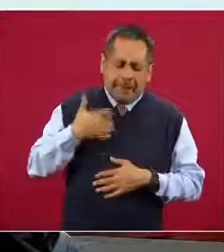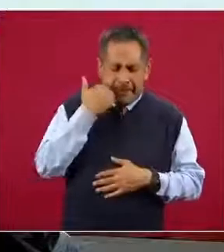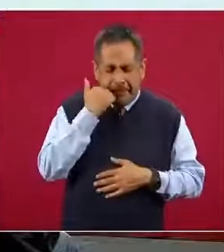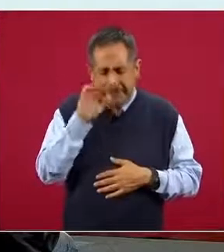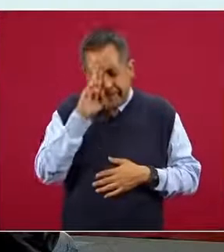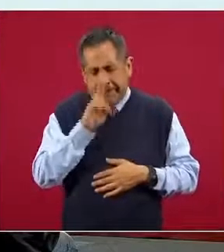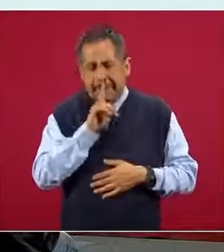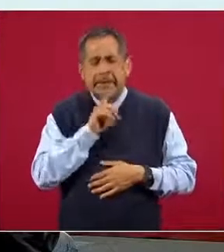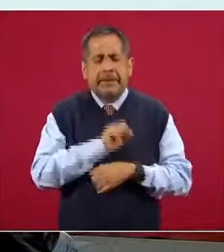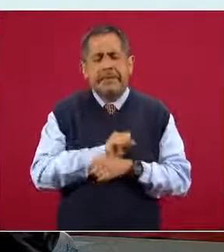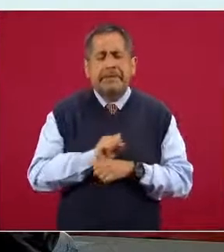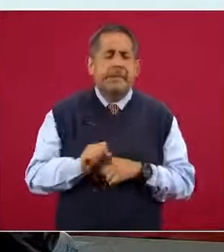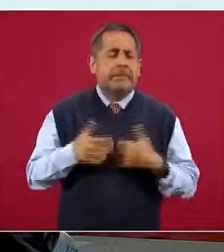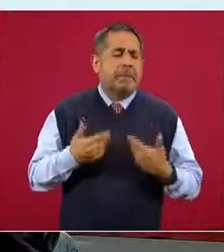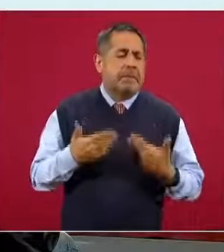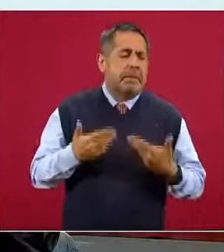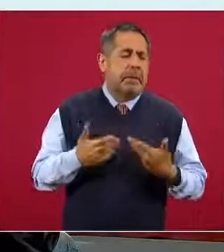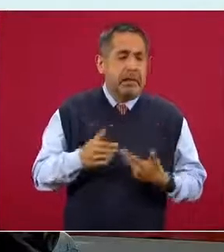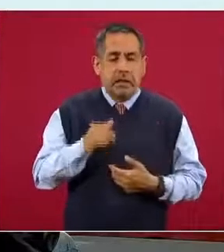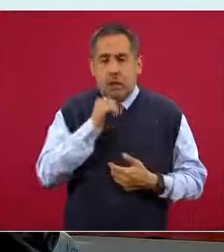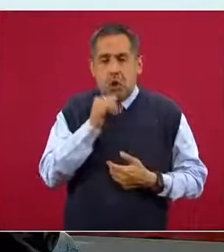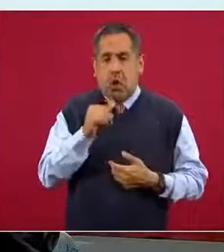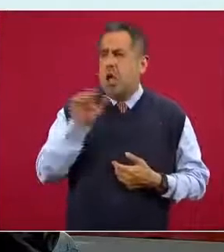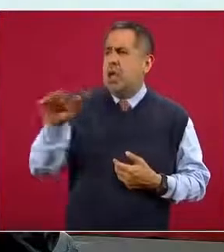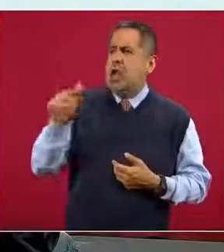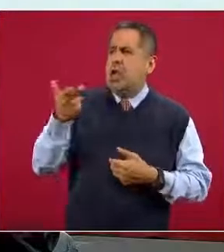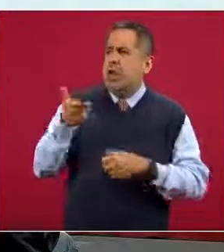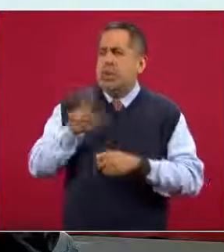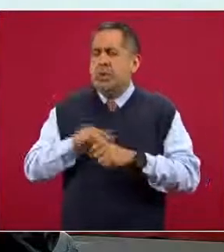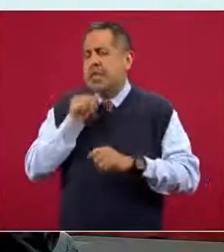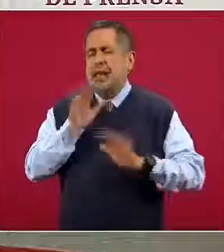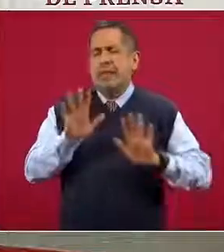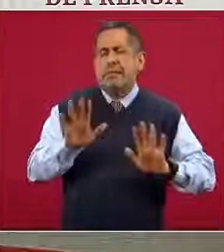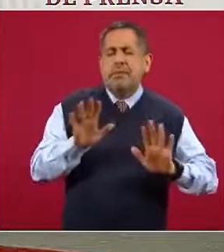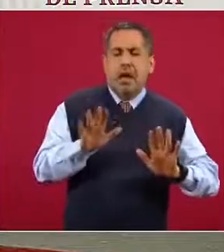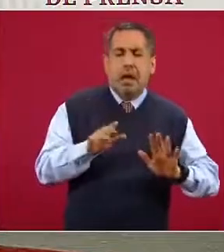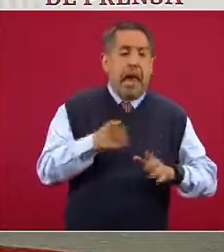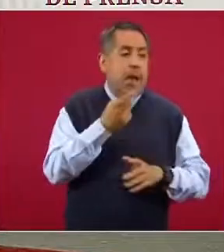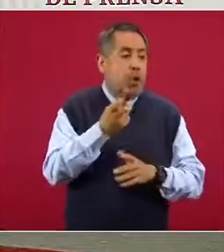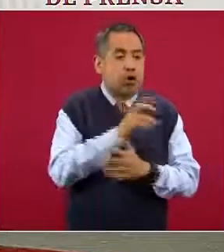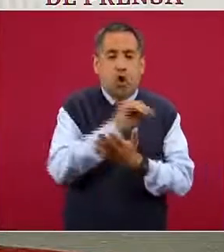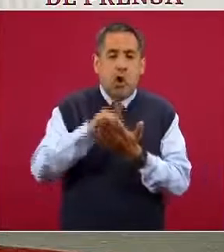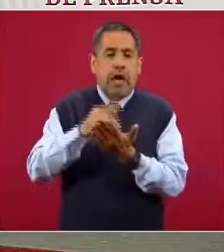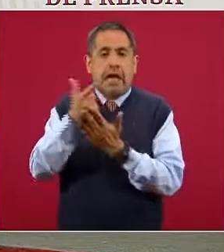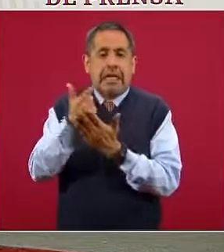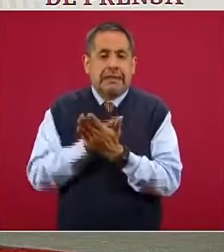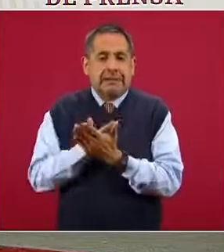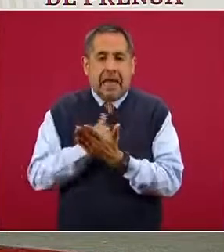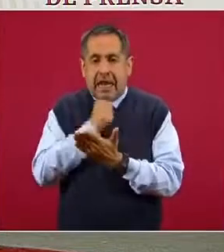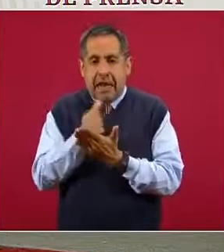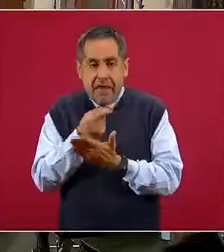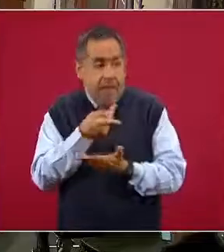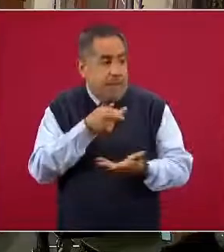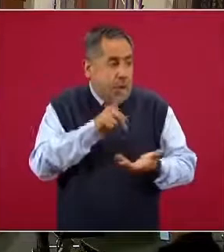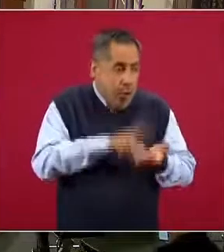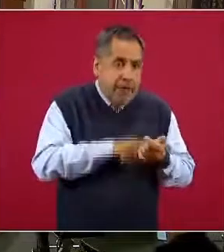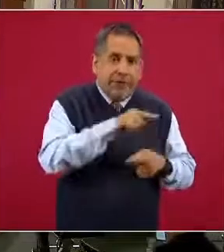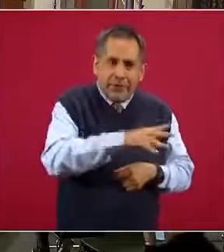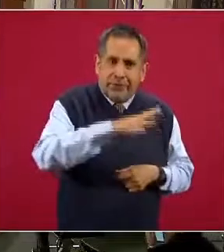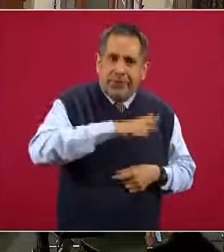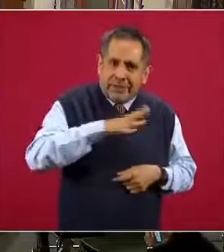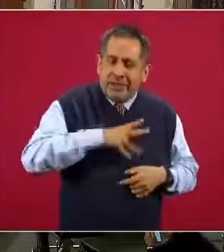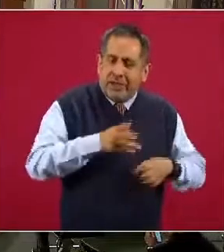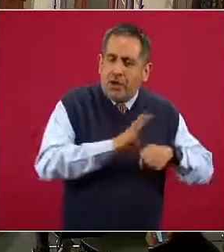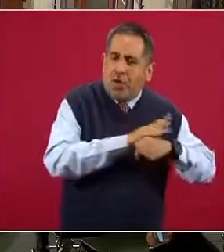de la enfermedad pues no necesariamente demandan atención médica y por lo tanto no ingresan a la plataforma en línea o al sistema